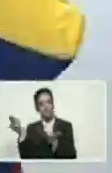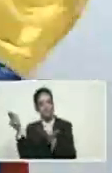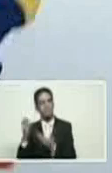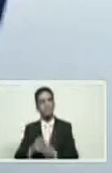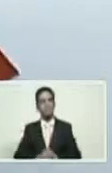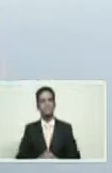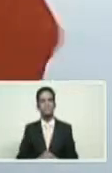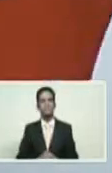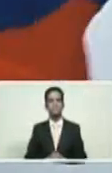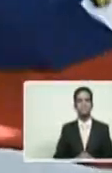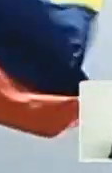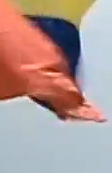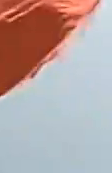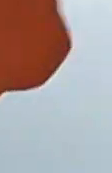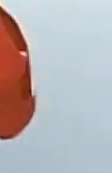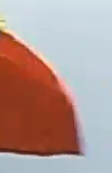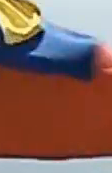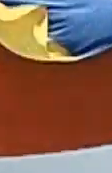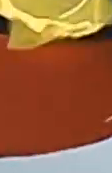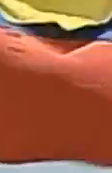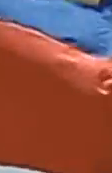Adelante.